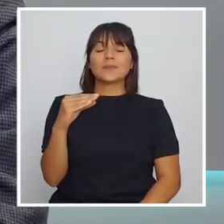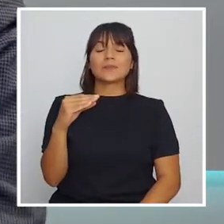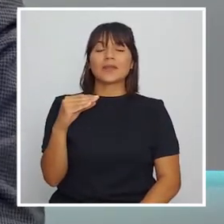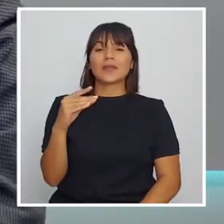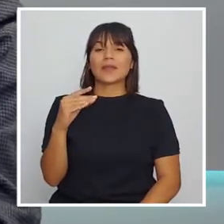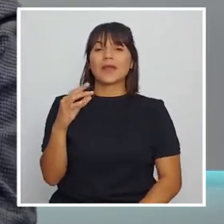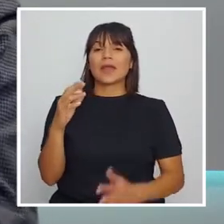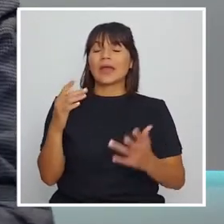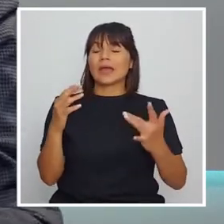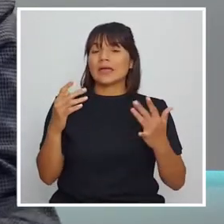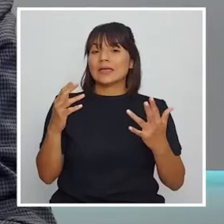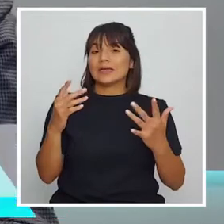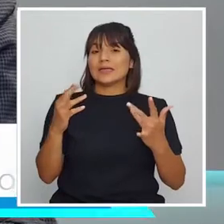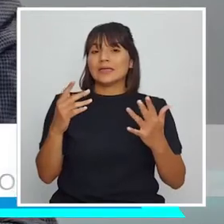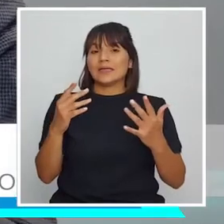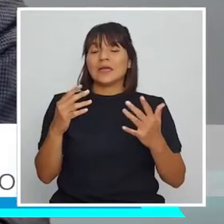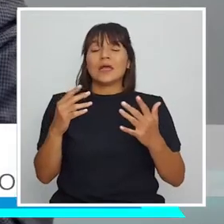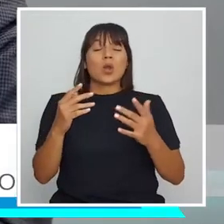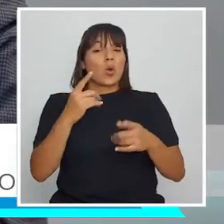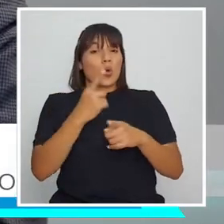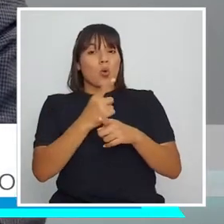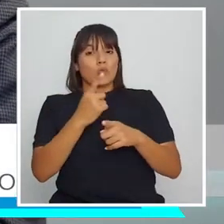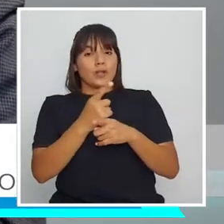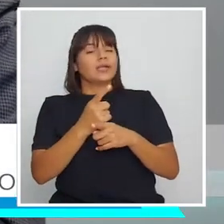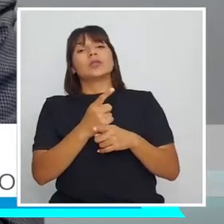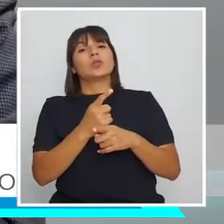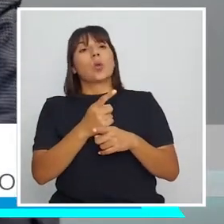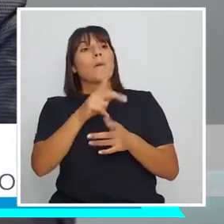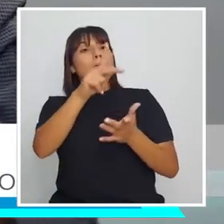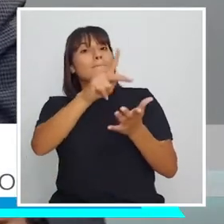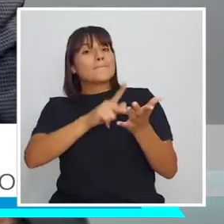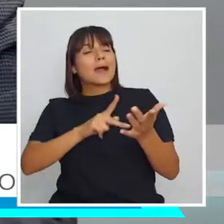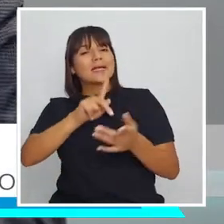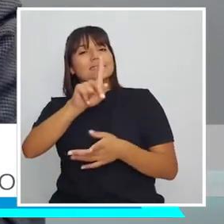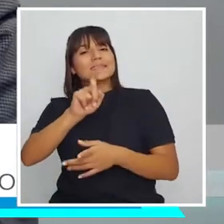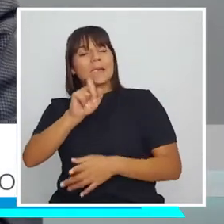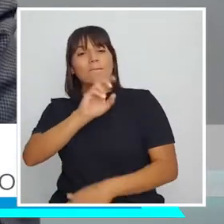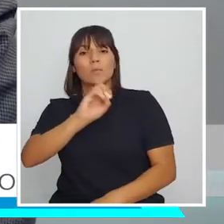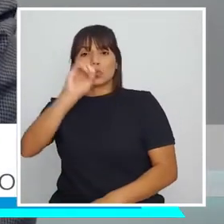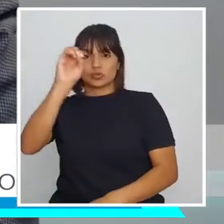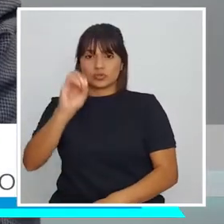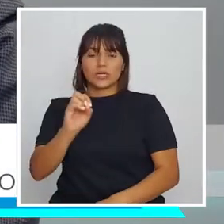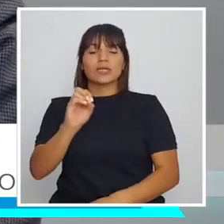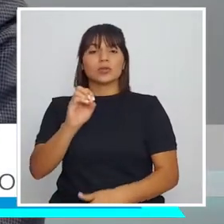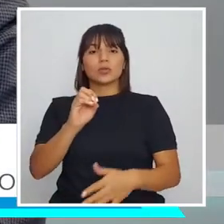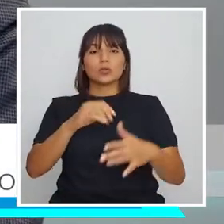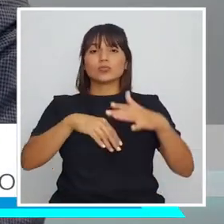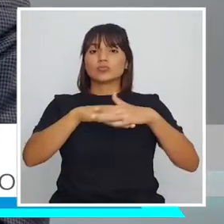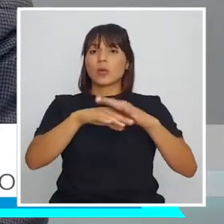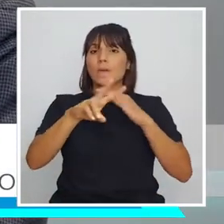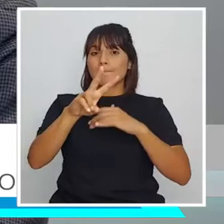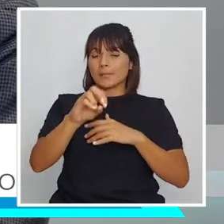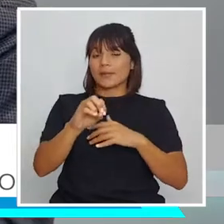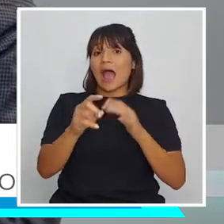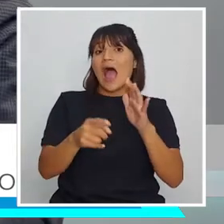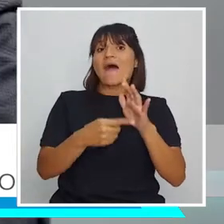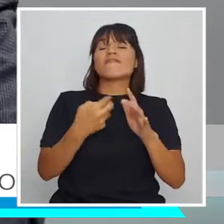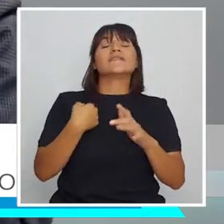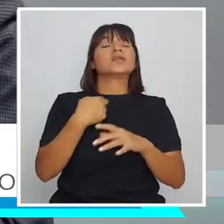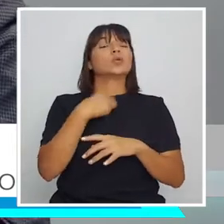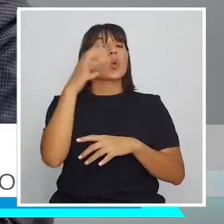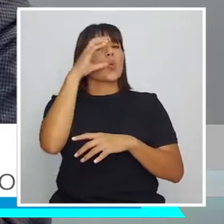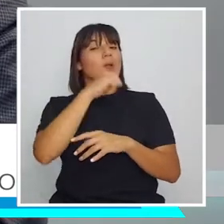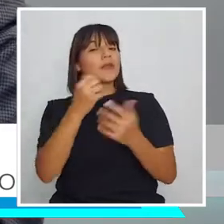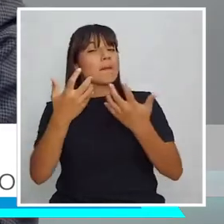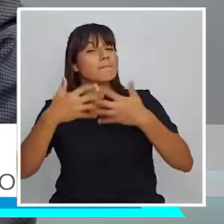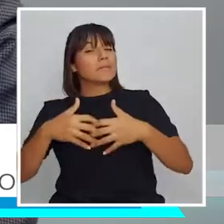Lo correcto es que se pague el 100%. A veces uno se entera de empresas que no andan bien de plata y entonces le